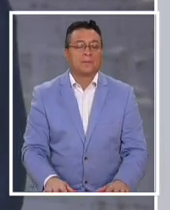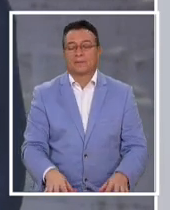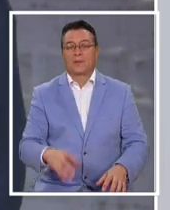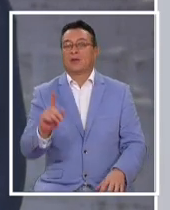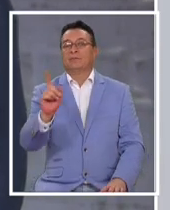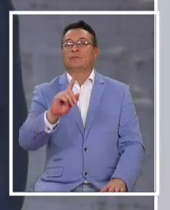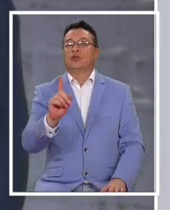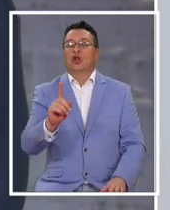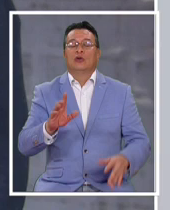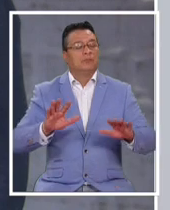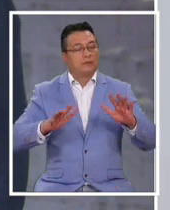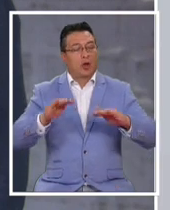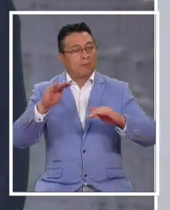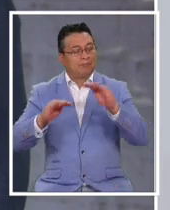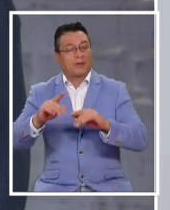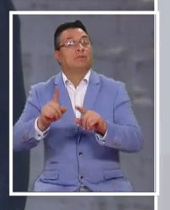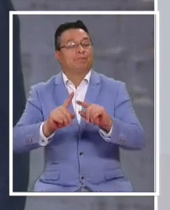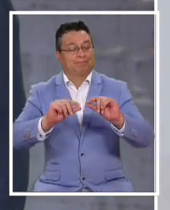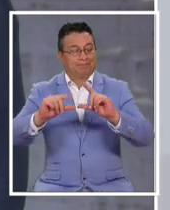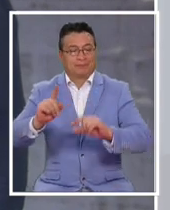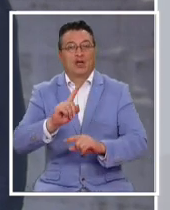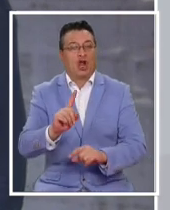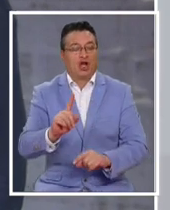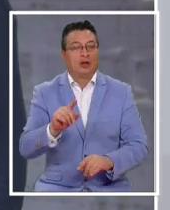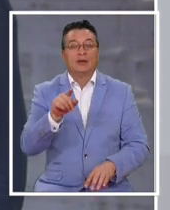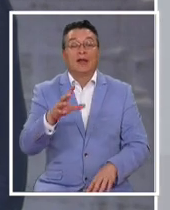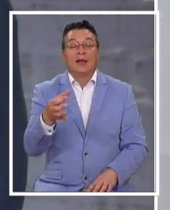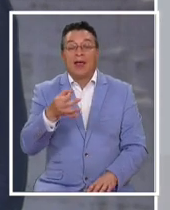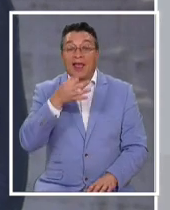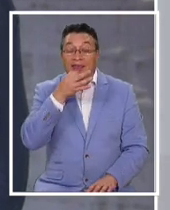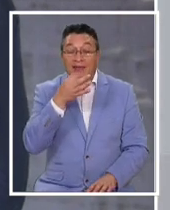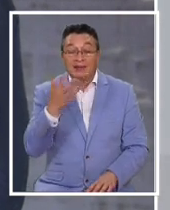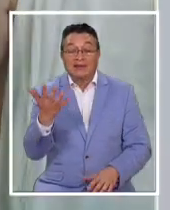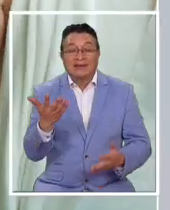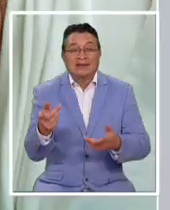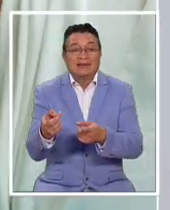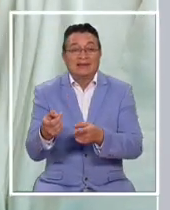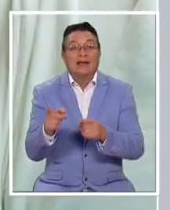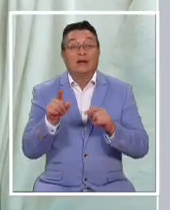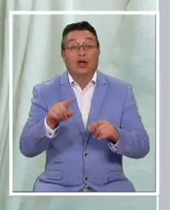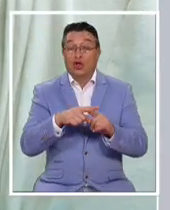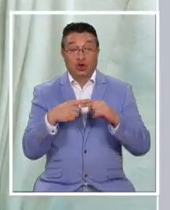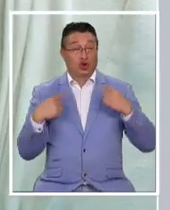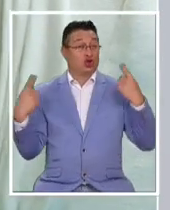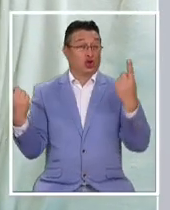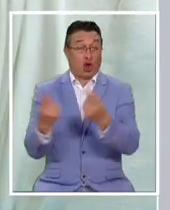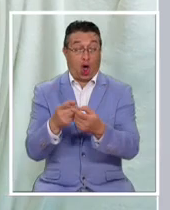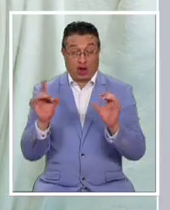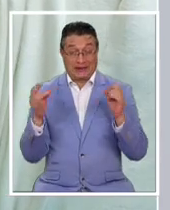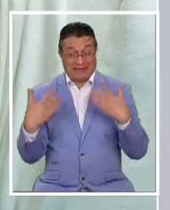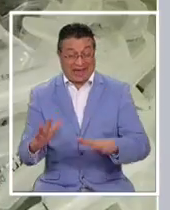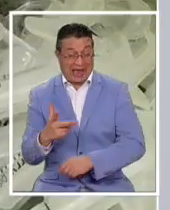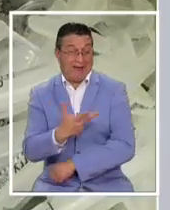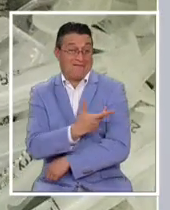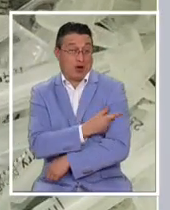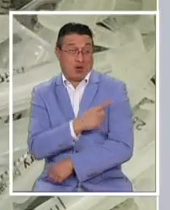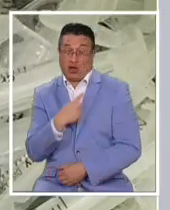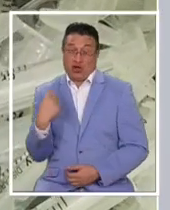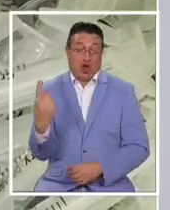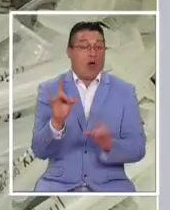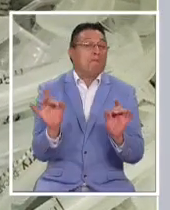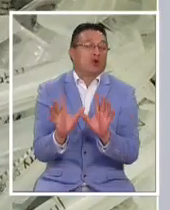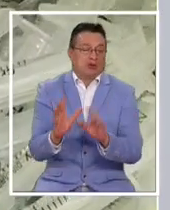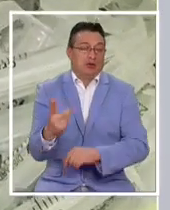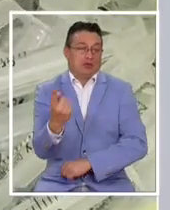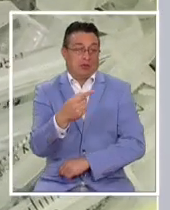No es una probabilidad en este sentido, sino que lo que nos dice es que si todos estuviésemos vacunados, ¿cierto? En